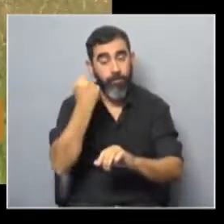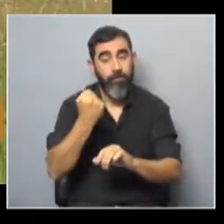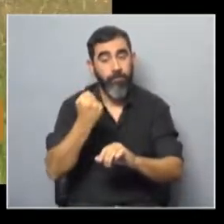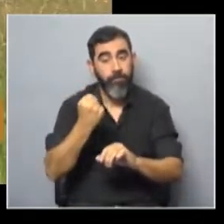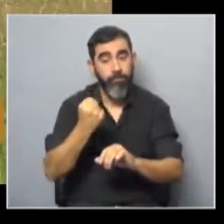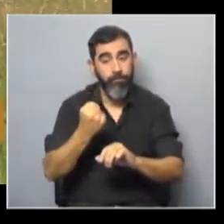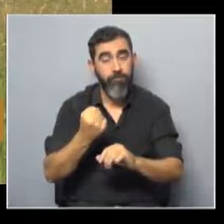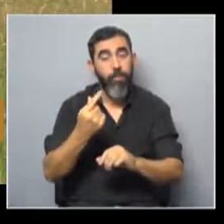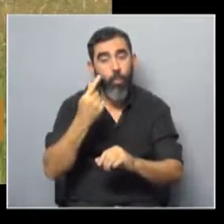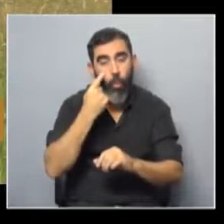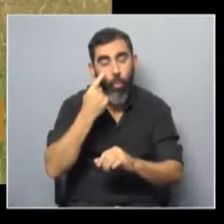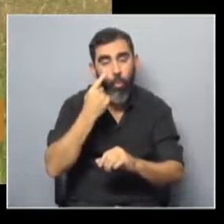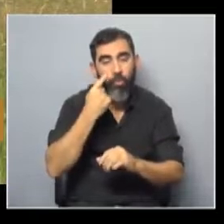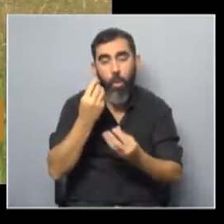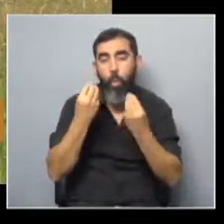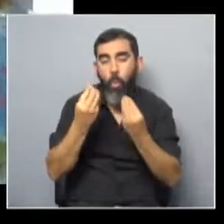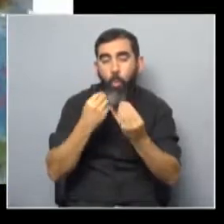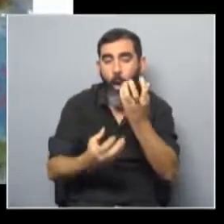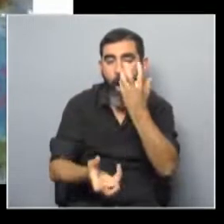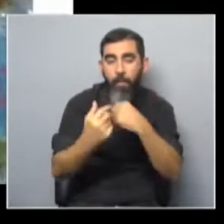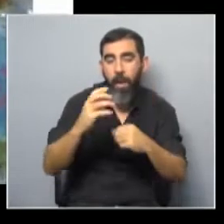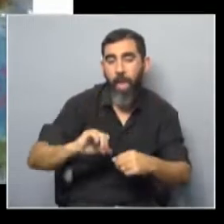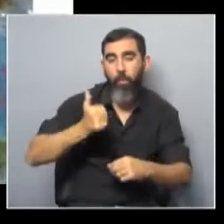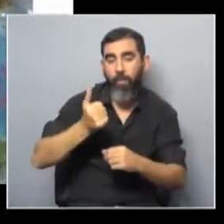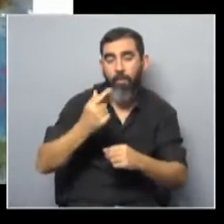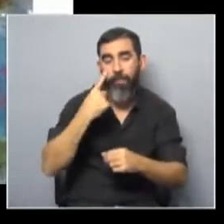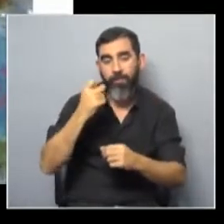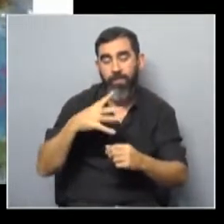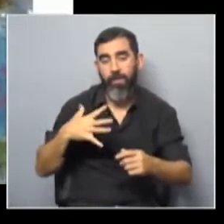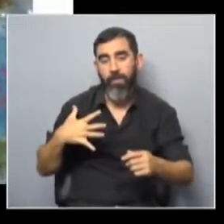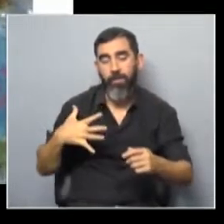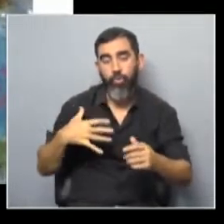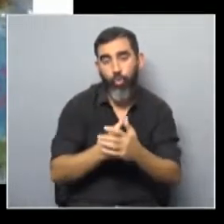empezar a ver y conocer cómo la fauna utiliza esos puentes para evitar ser atropellados.